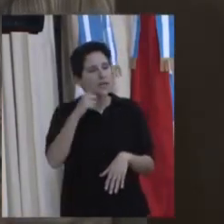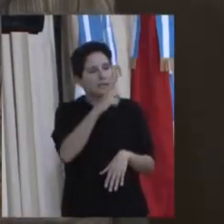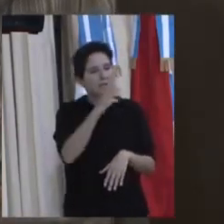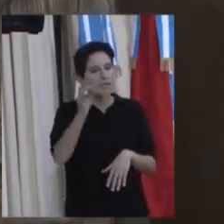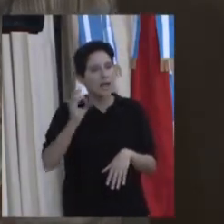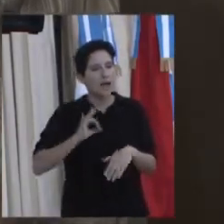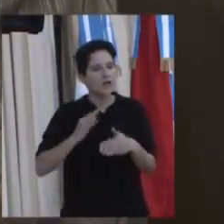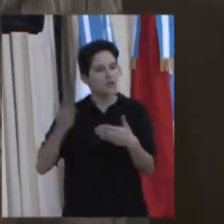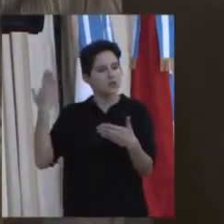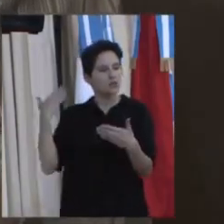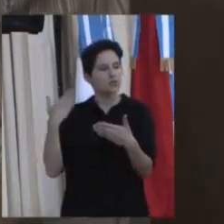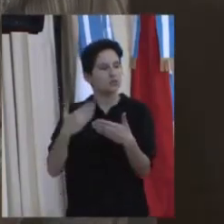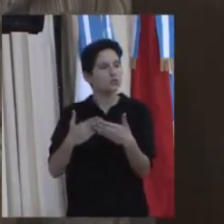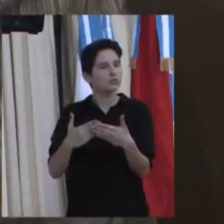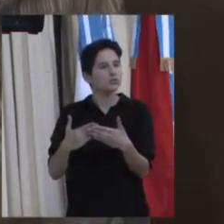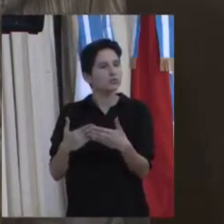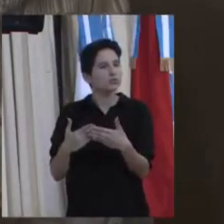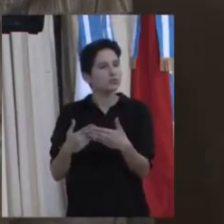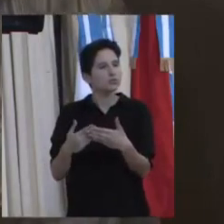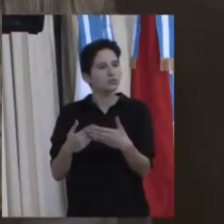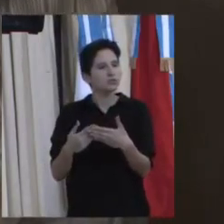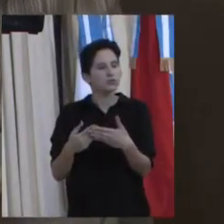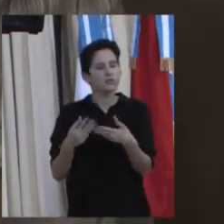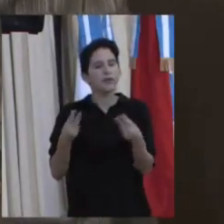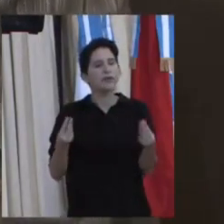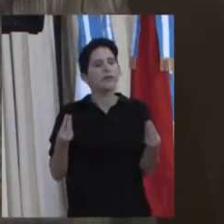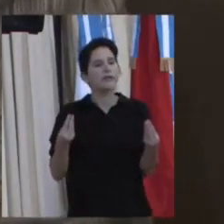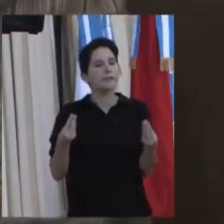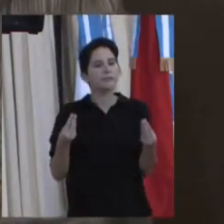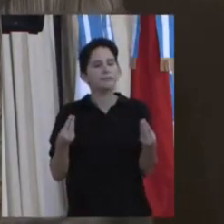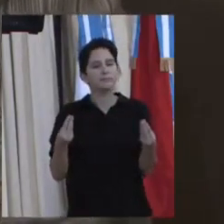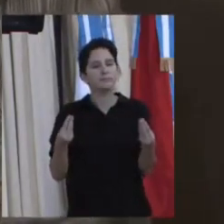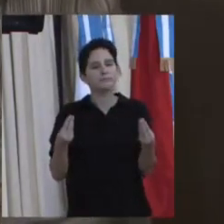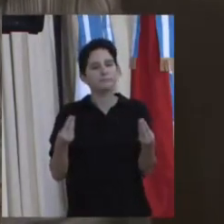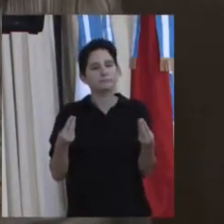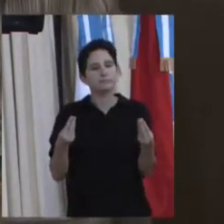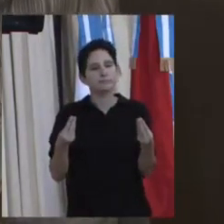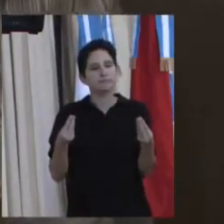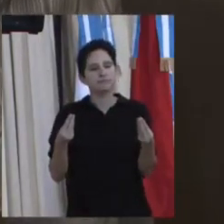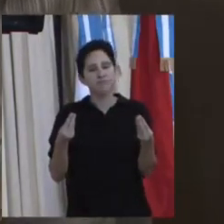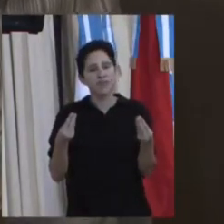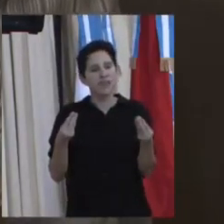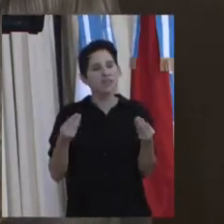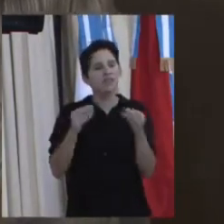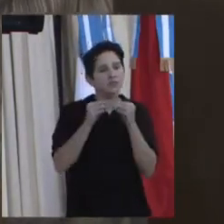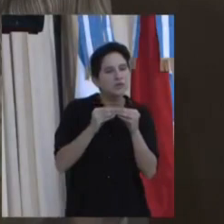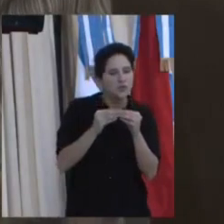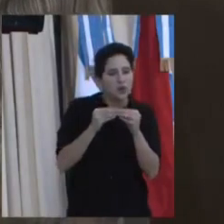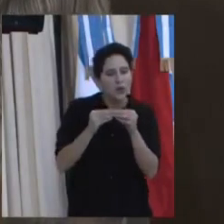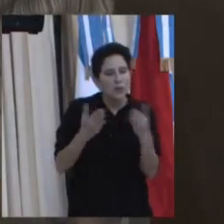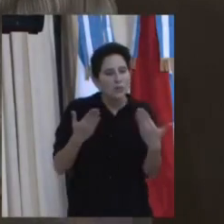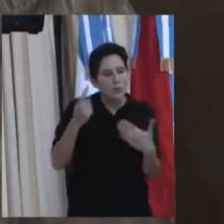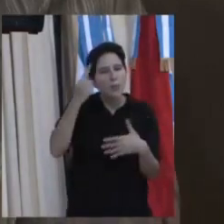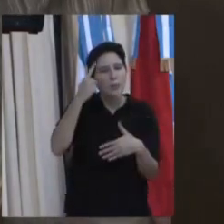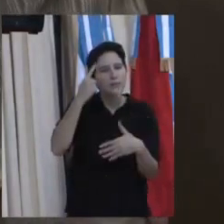años para ver precisamente qué cuestiones podemos seguir pensando respecto de